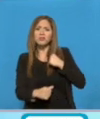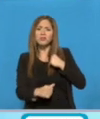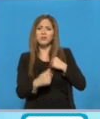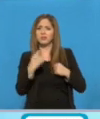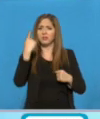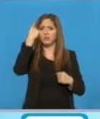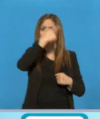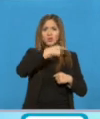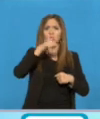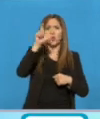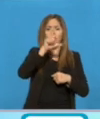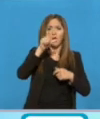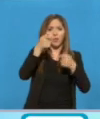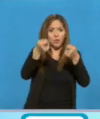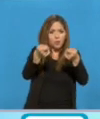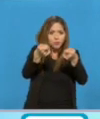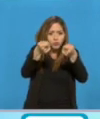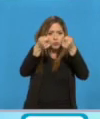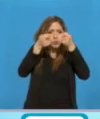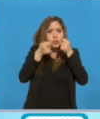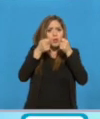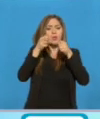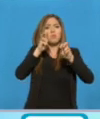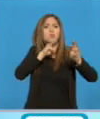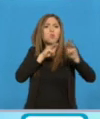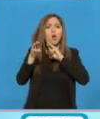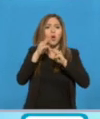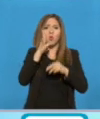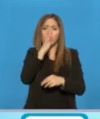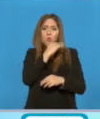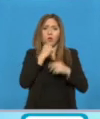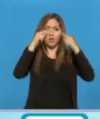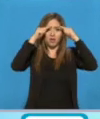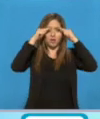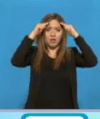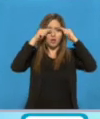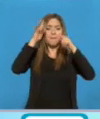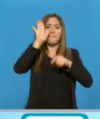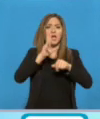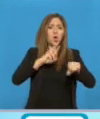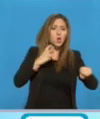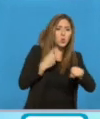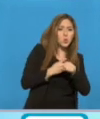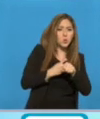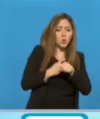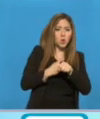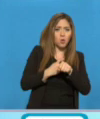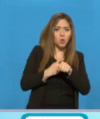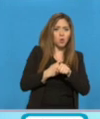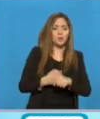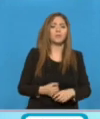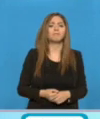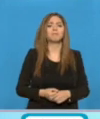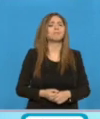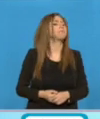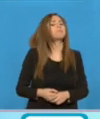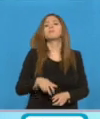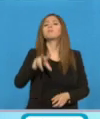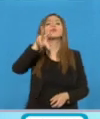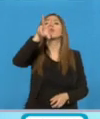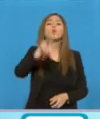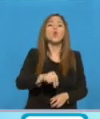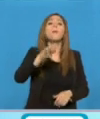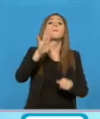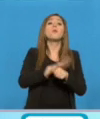perdemos movimiento después en las cejas, ya, es decir, ya nos quedamos como, Como estirados. Estirados. como Sí, sí. estatuas. En ¿no? lo absoluto. No, porque